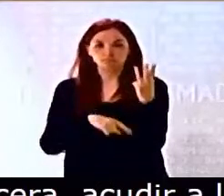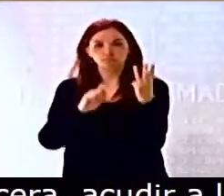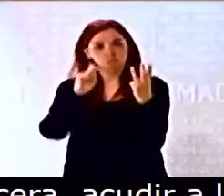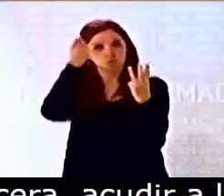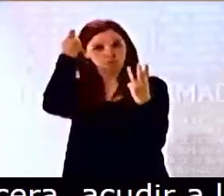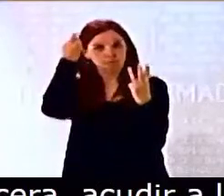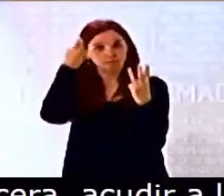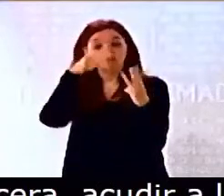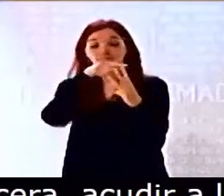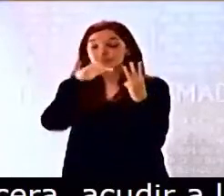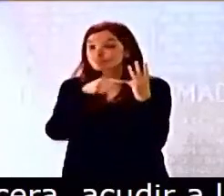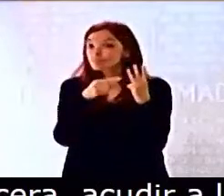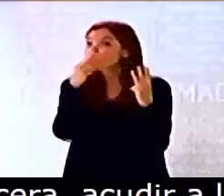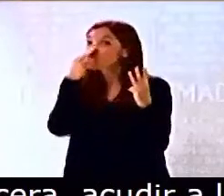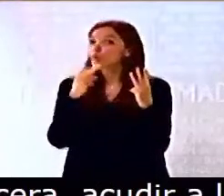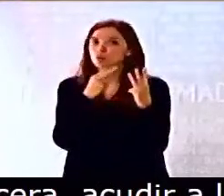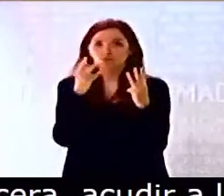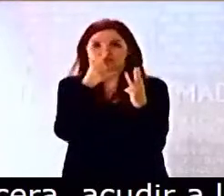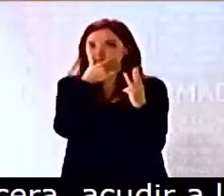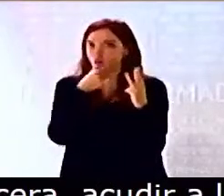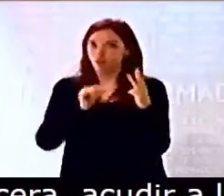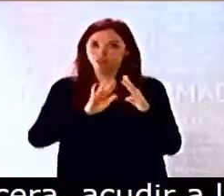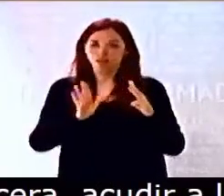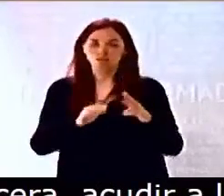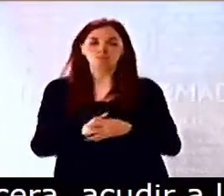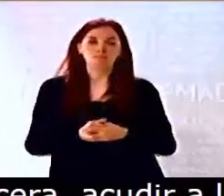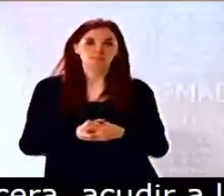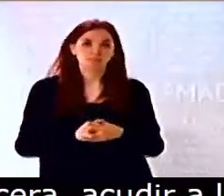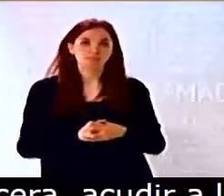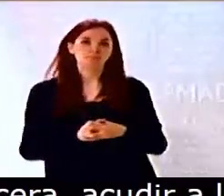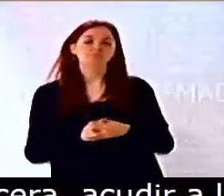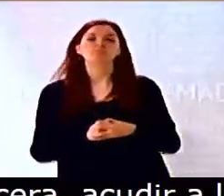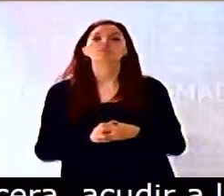Tres compromisos muy sencillos.